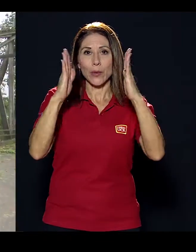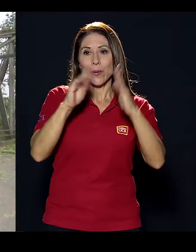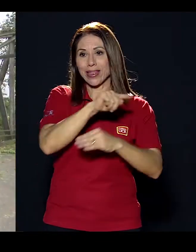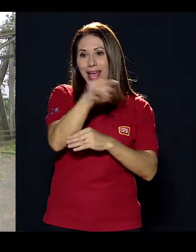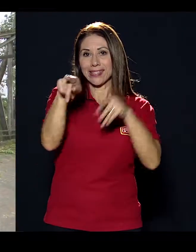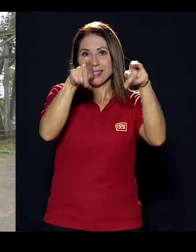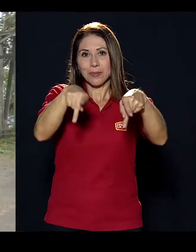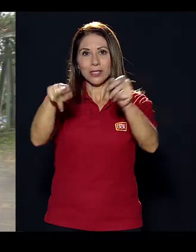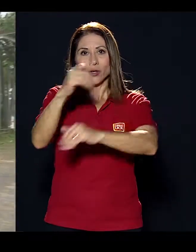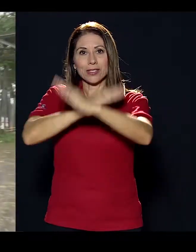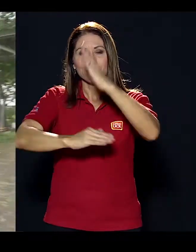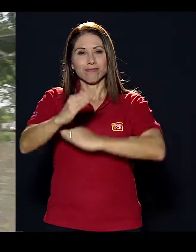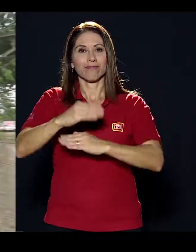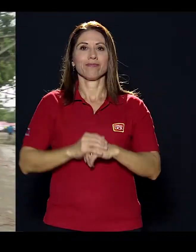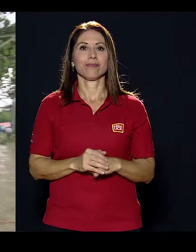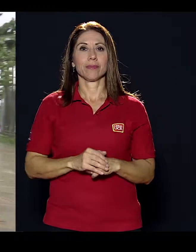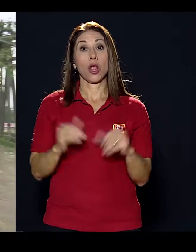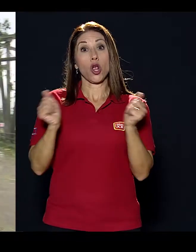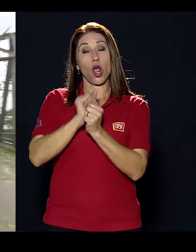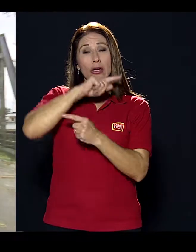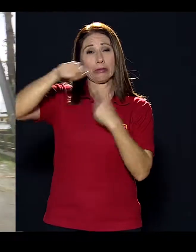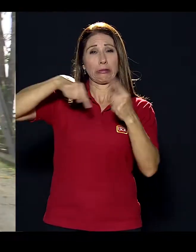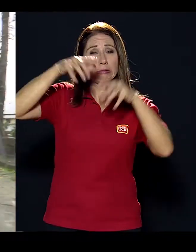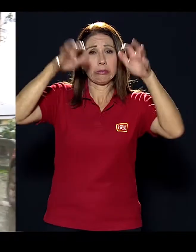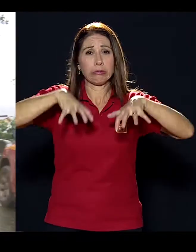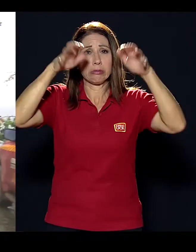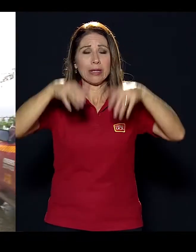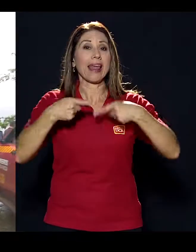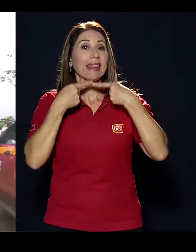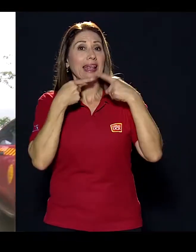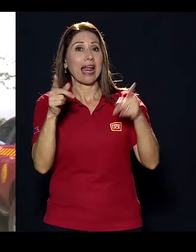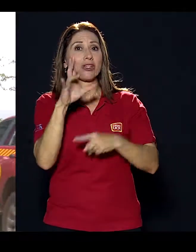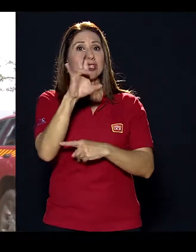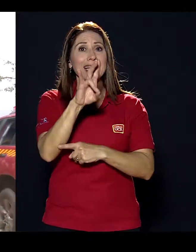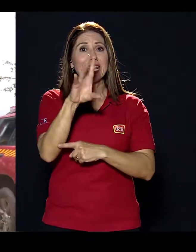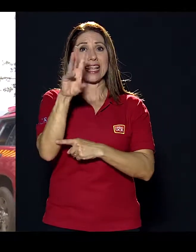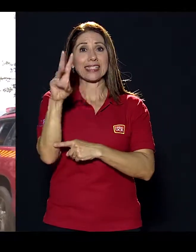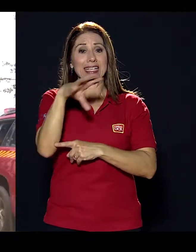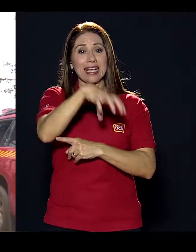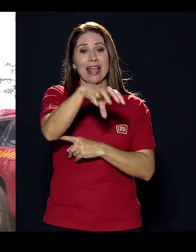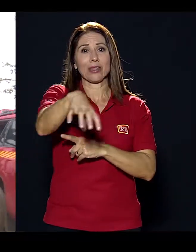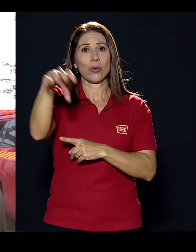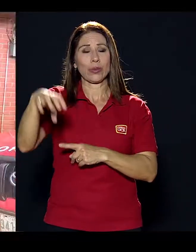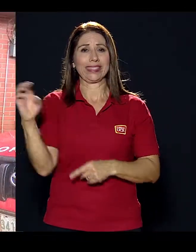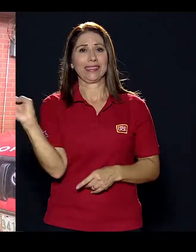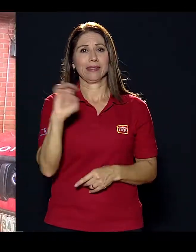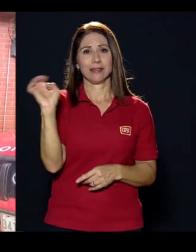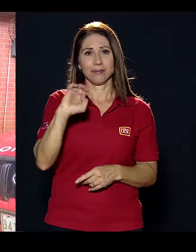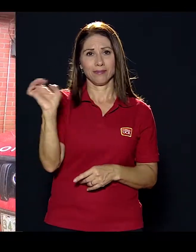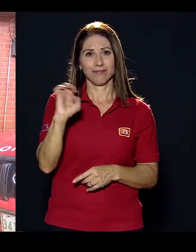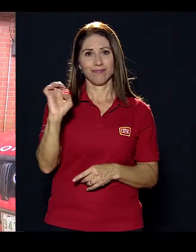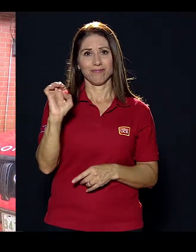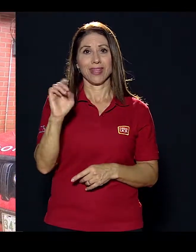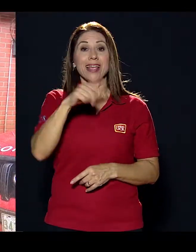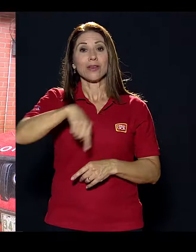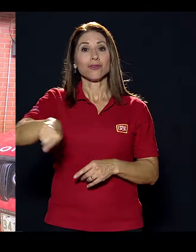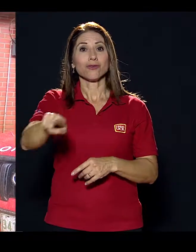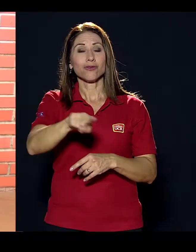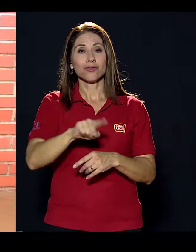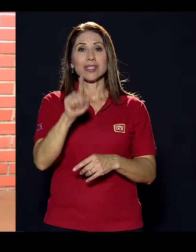personas. Bajo el paso de esta tormenta se declararon 76 cantones en estado de emergencia y se